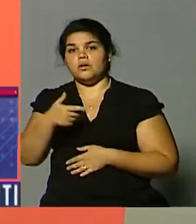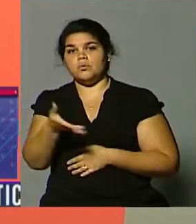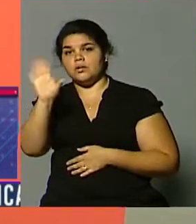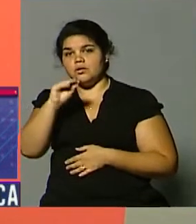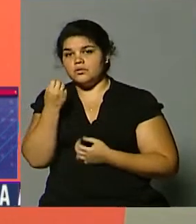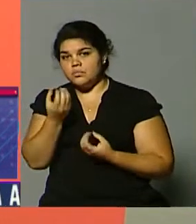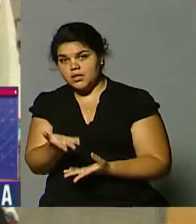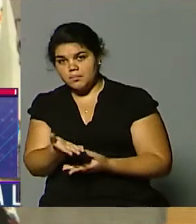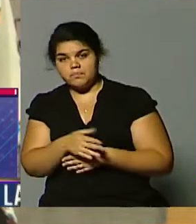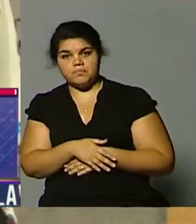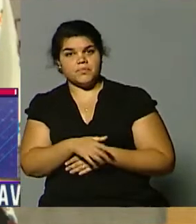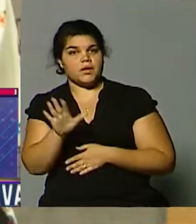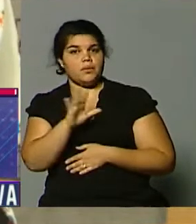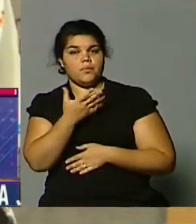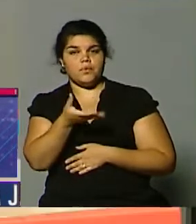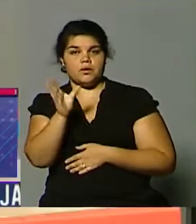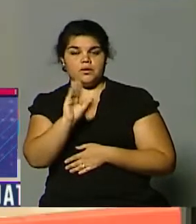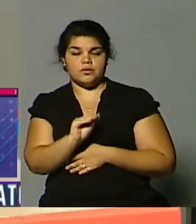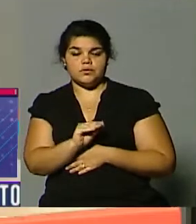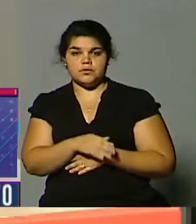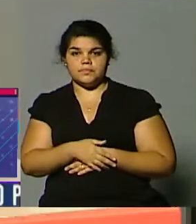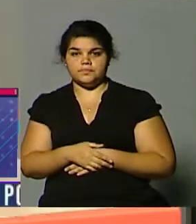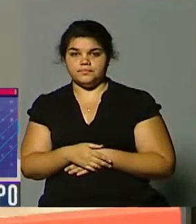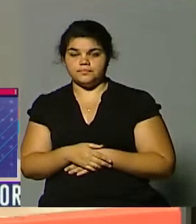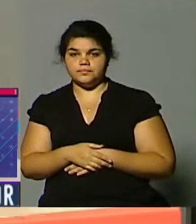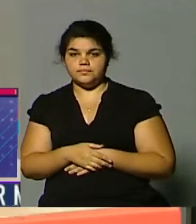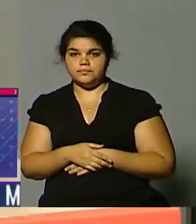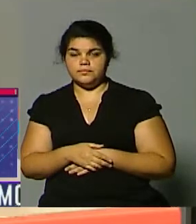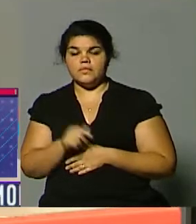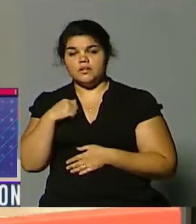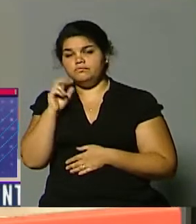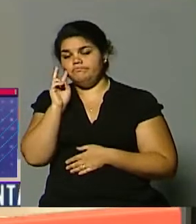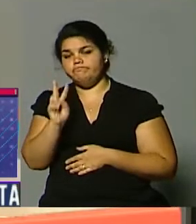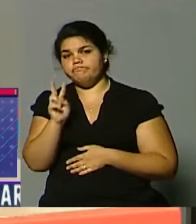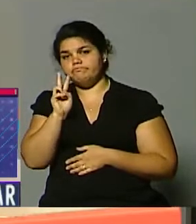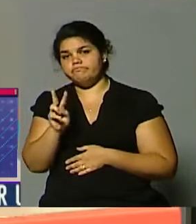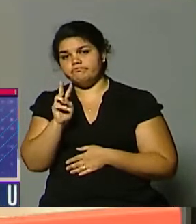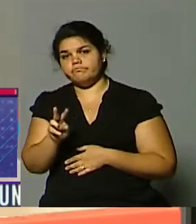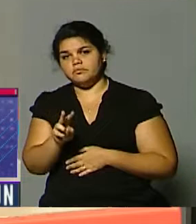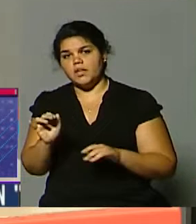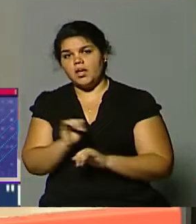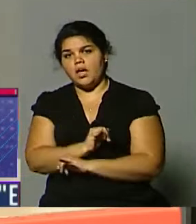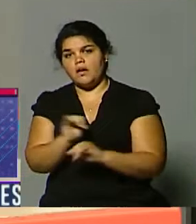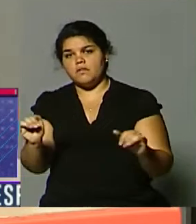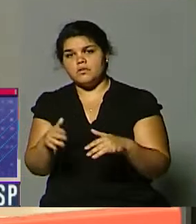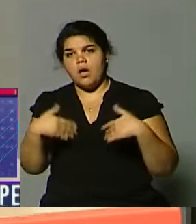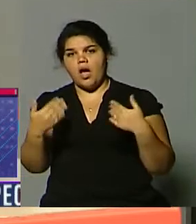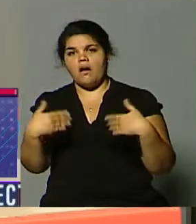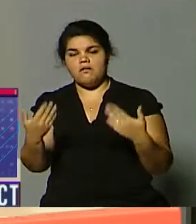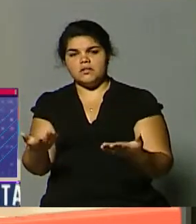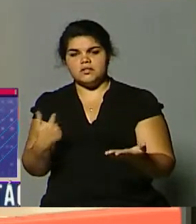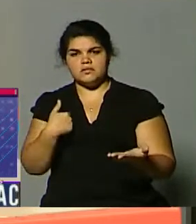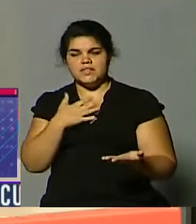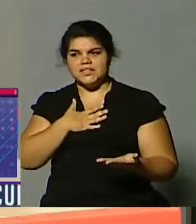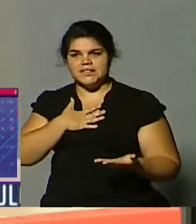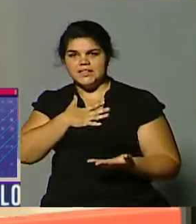¿Cómo están? Hola, buenas noches. Muy bueno, bien. Yo miraba el avance que tienen, el aviso, y me creaba